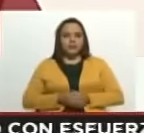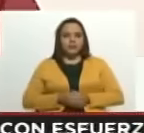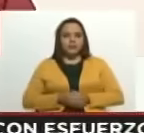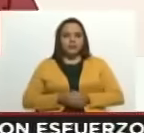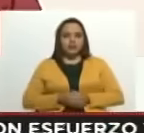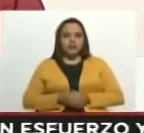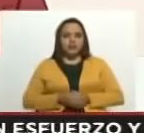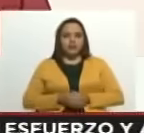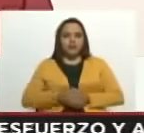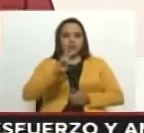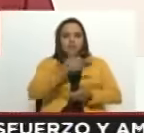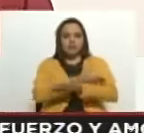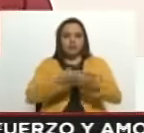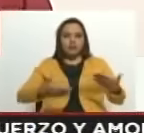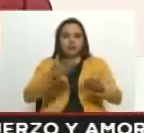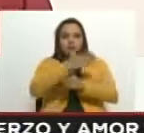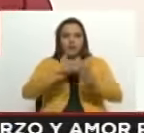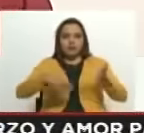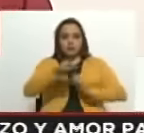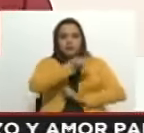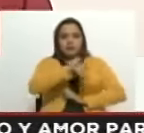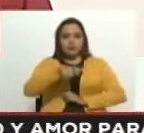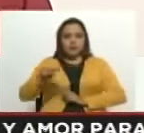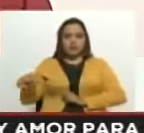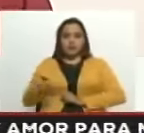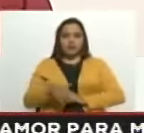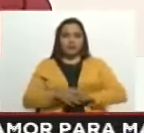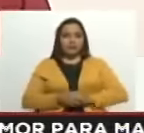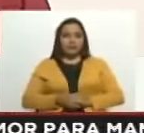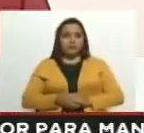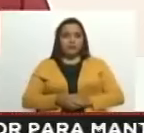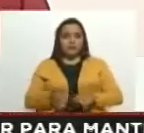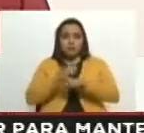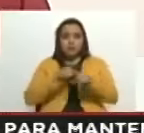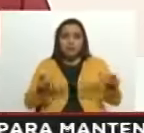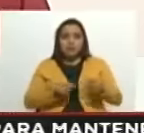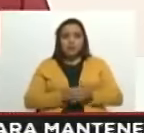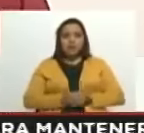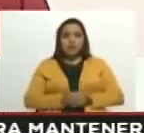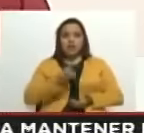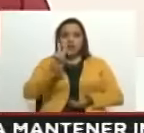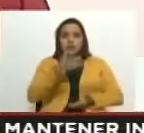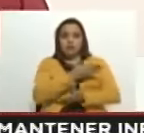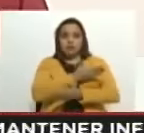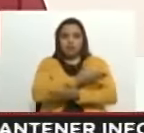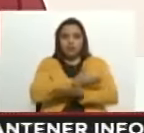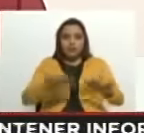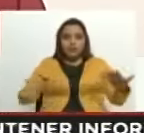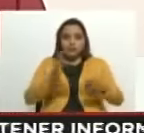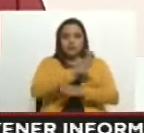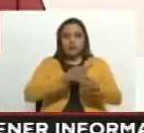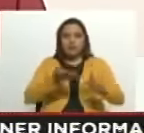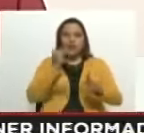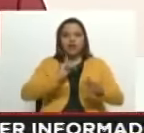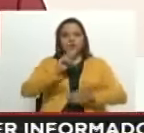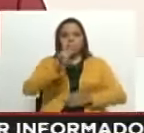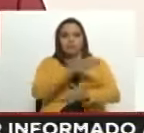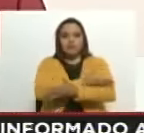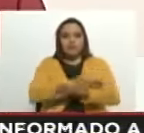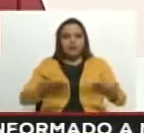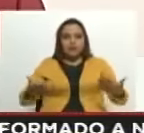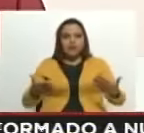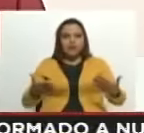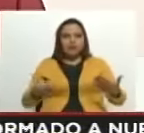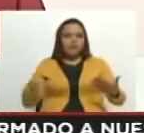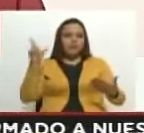a 2,5 millones el número de votos. Pero bueno, que esos 2,5 millones eran 2 millones para la señora